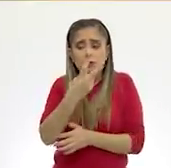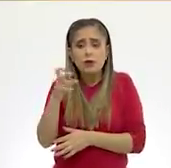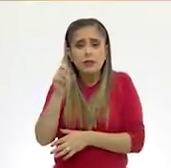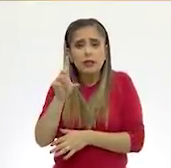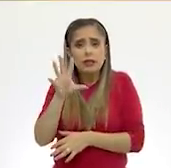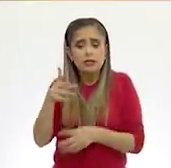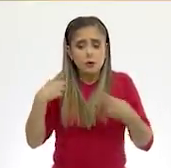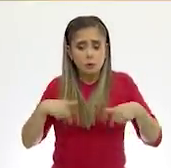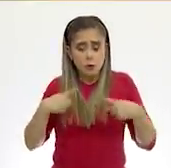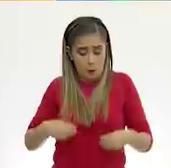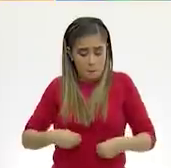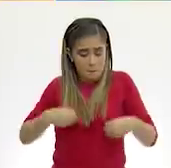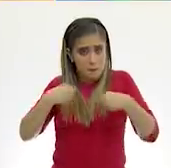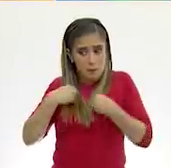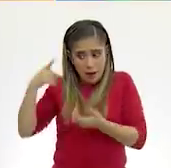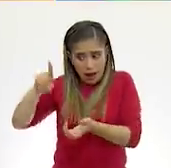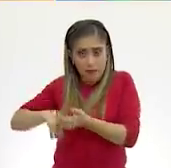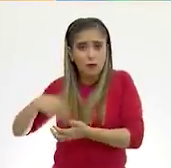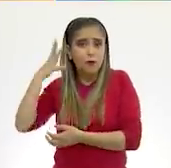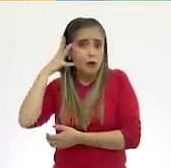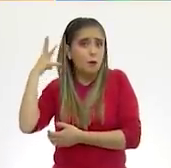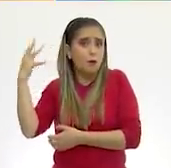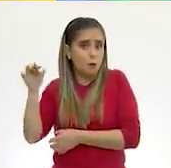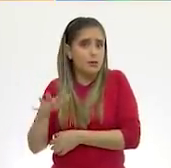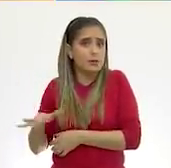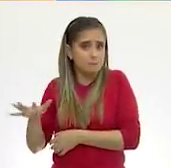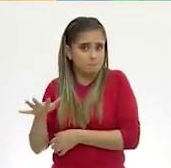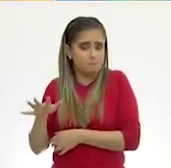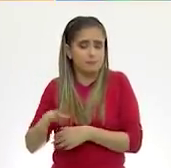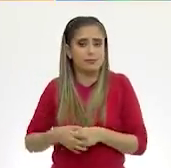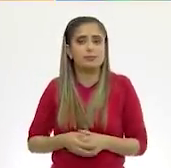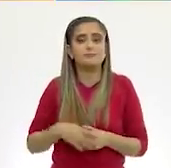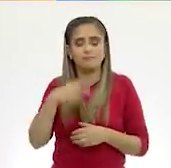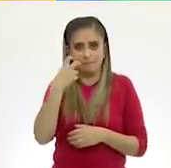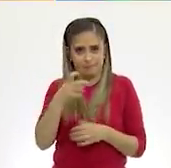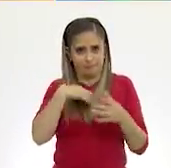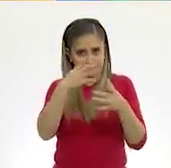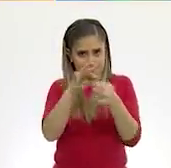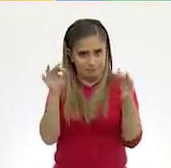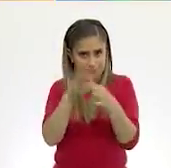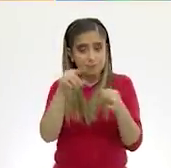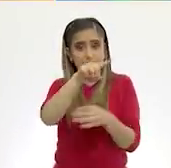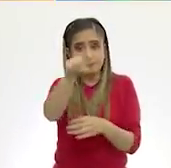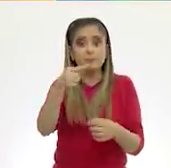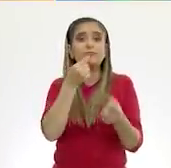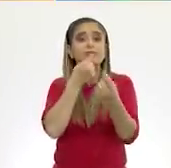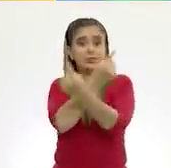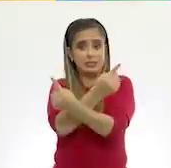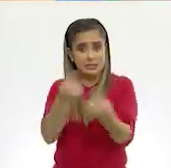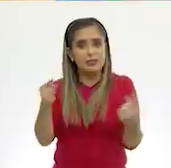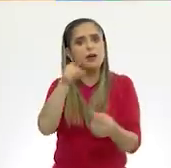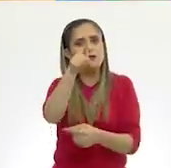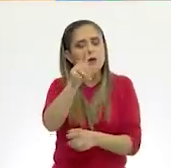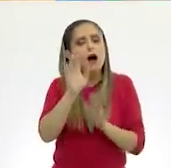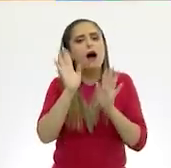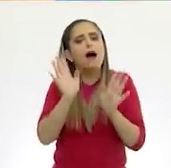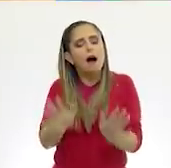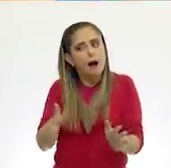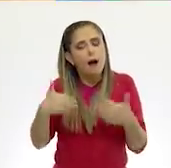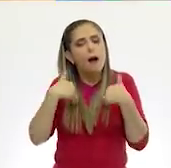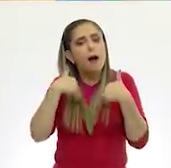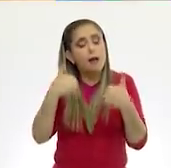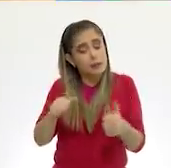711,235 personas. Ahora que analizamos estos datos, las niñas y niños en casa podrán comprender